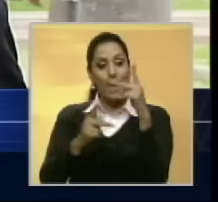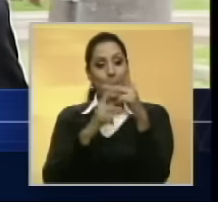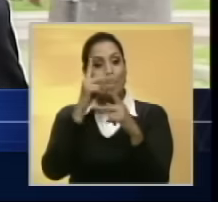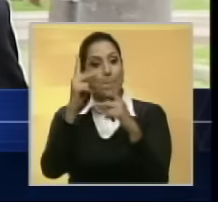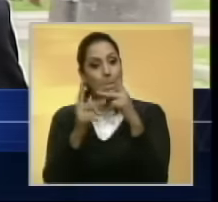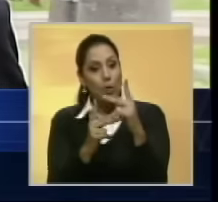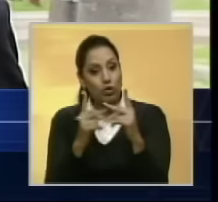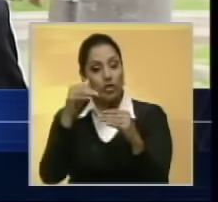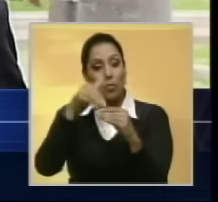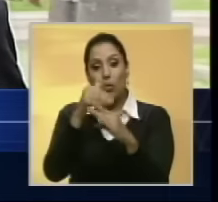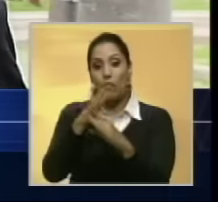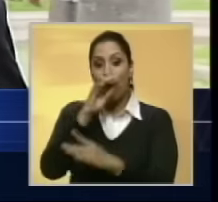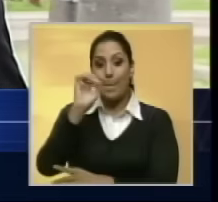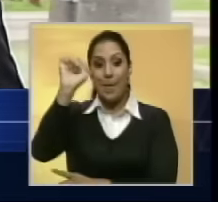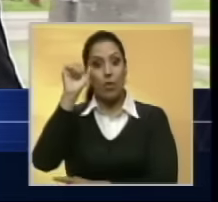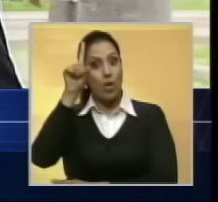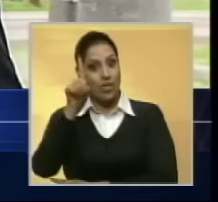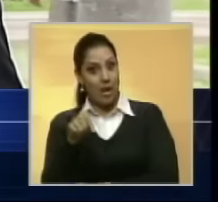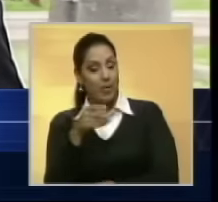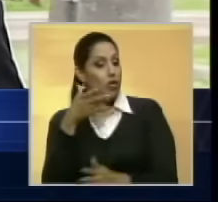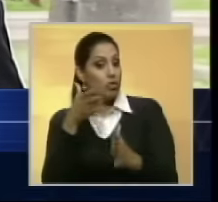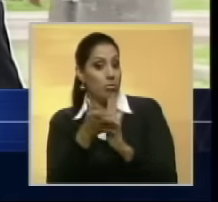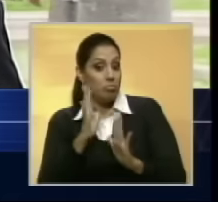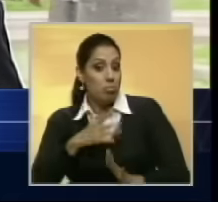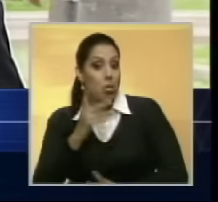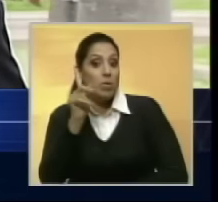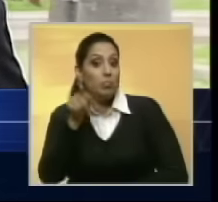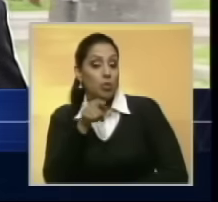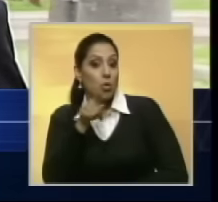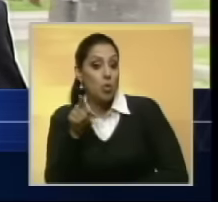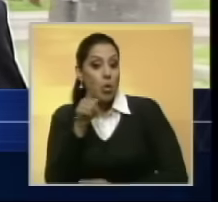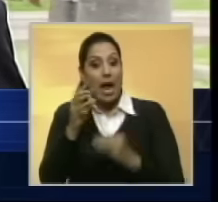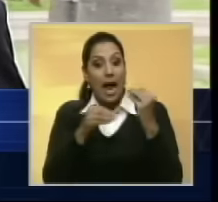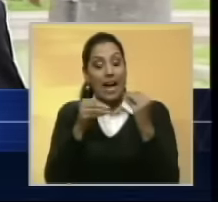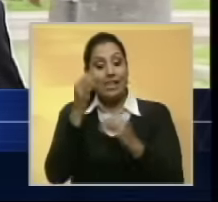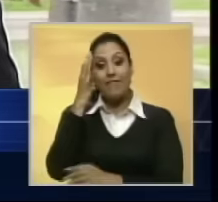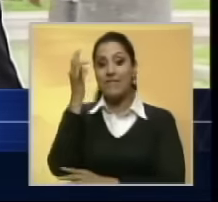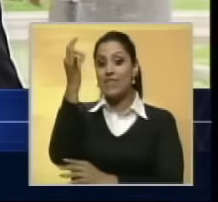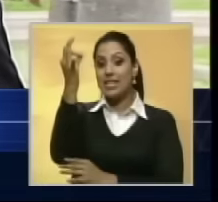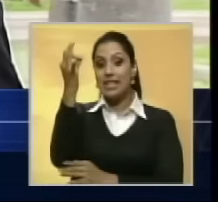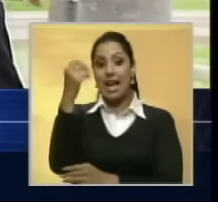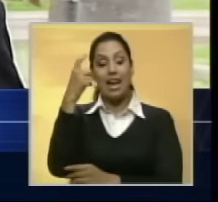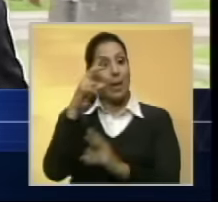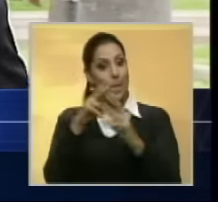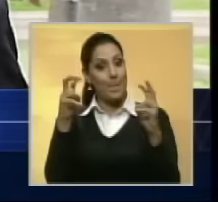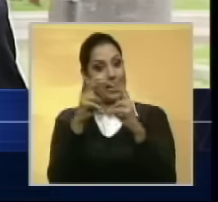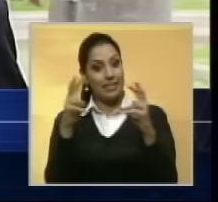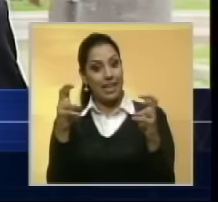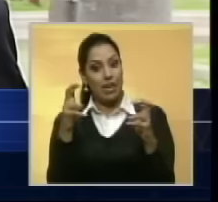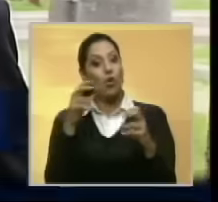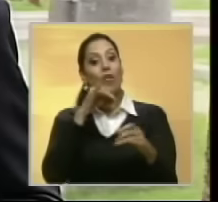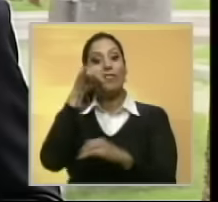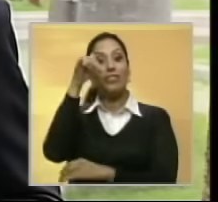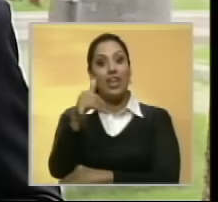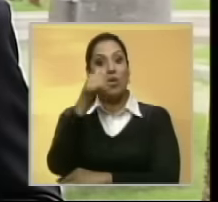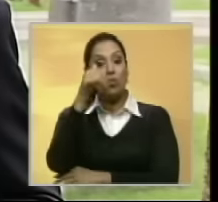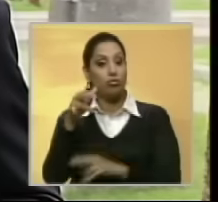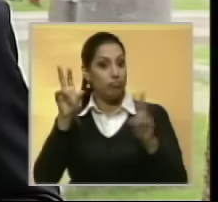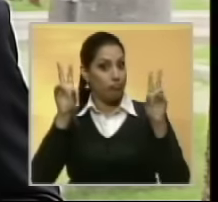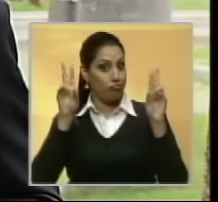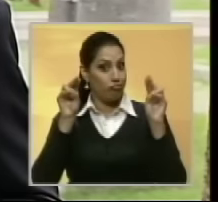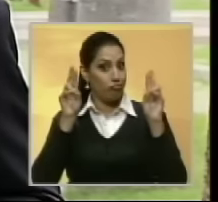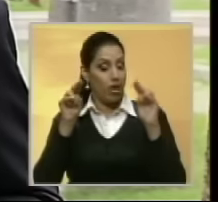proceso revocatorio y sobre la posibilidad de que la actuación de la Fiscalía en la investigación de las denuncias de